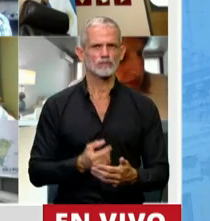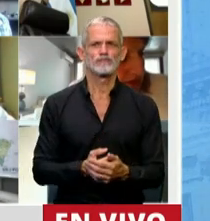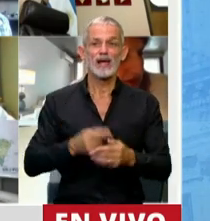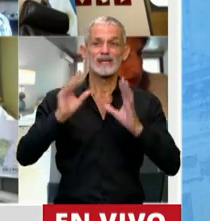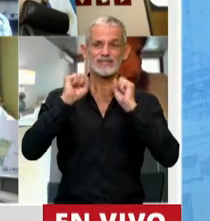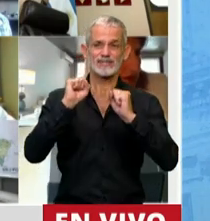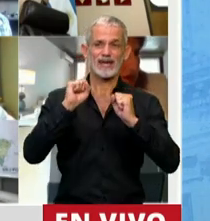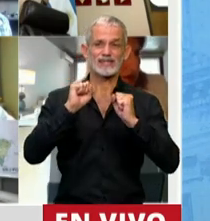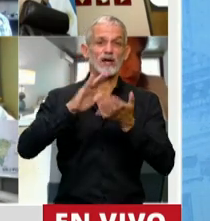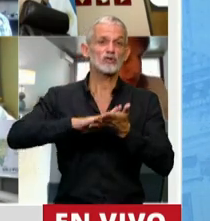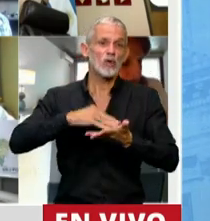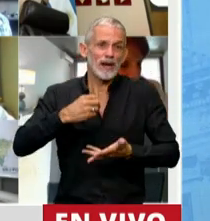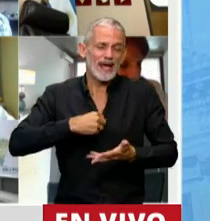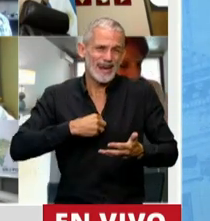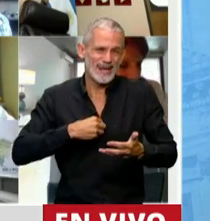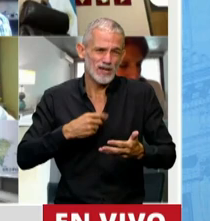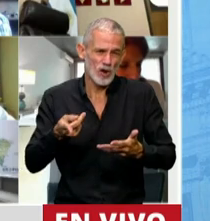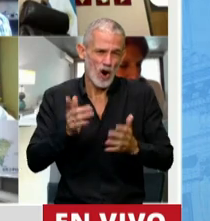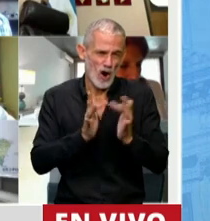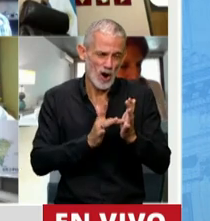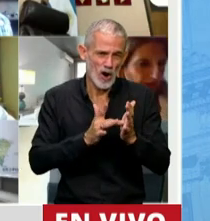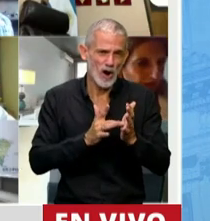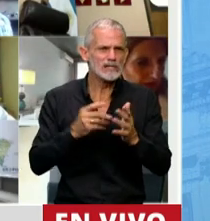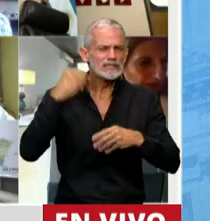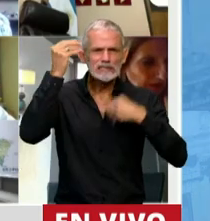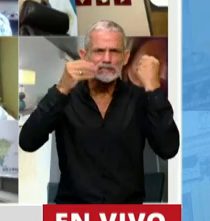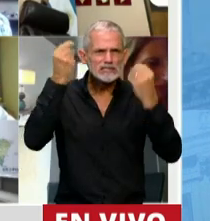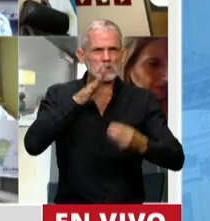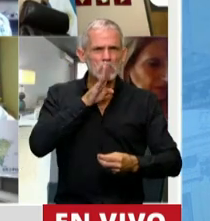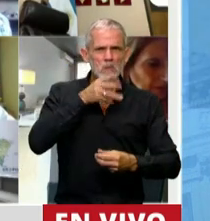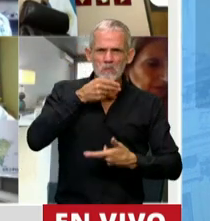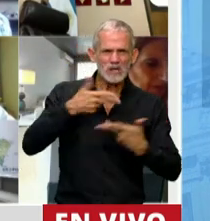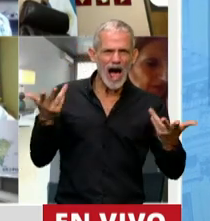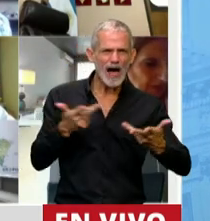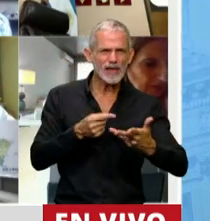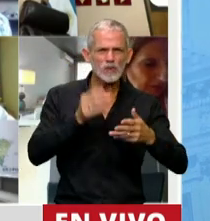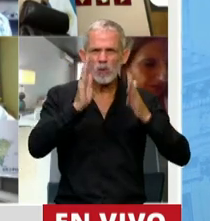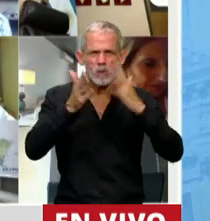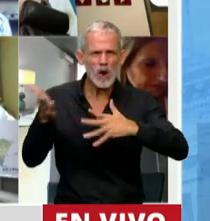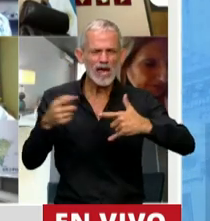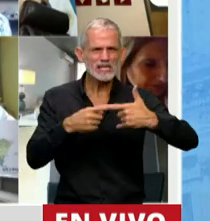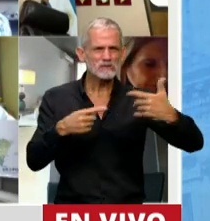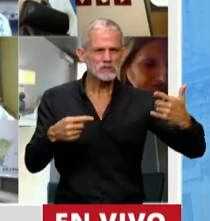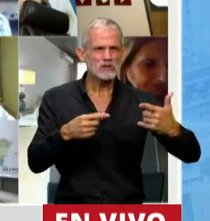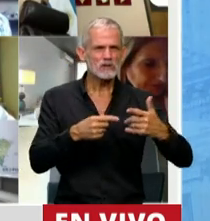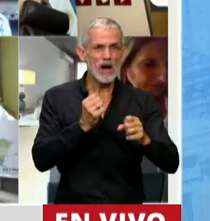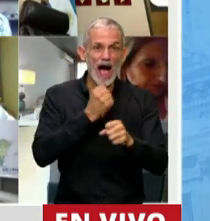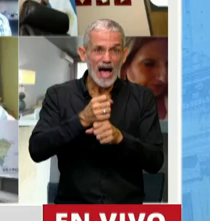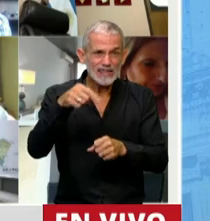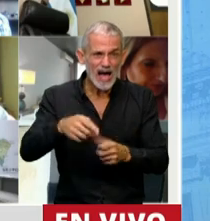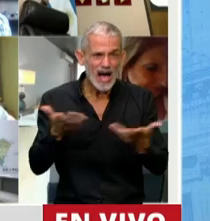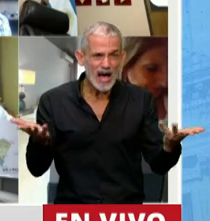al secretario de Culto de la Nación, nuestra preocupación por la inacción, por estos hechos violentos, sin tener hasta el día de